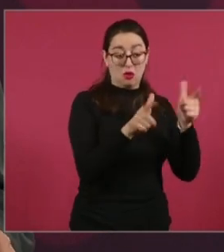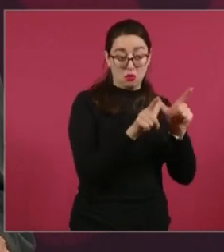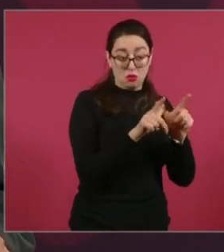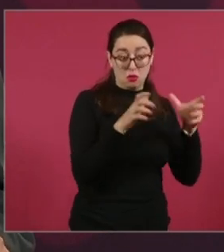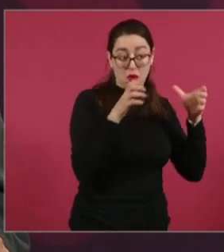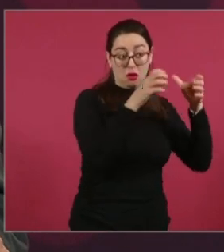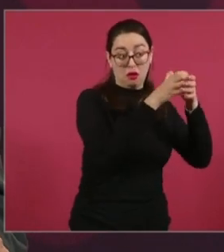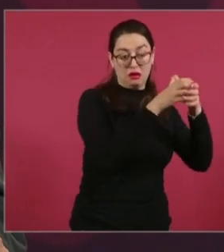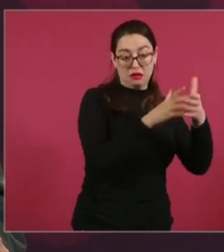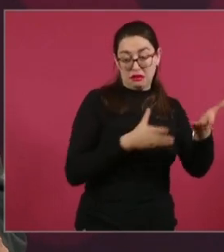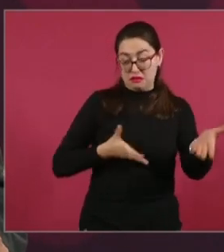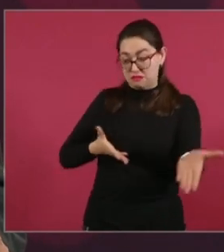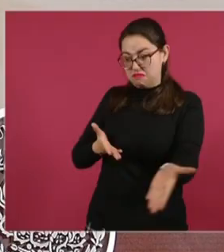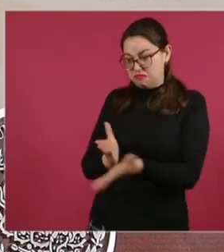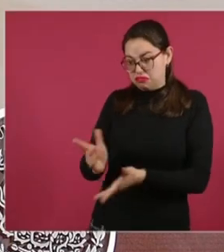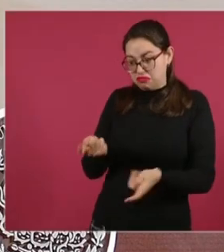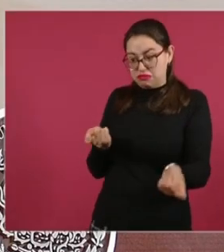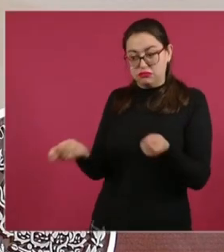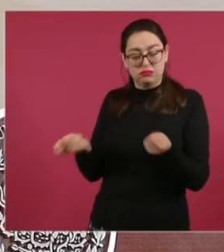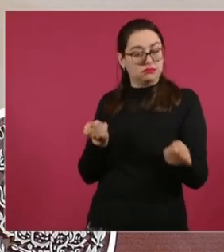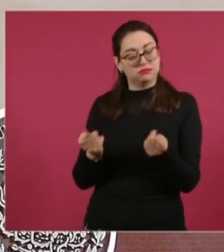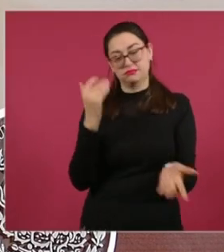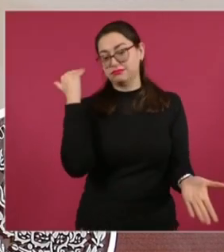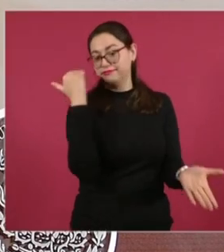de intereses creados, no manda la oligarquía. O